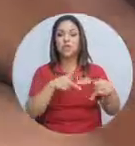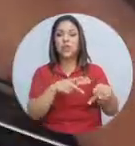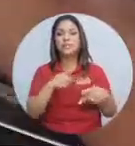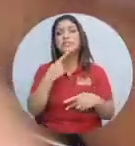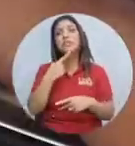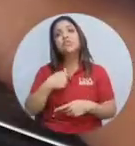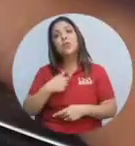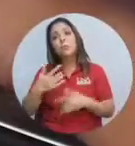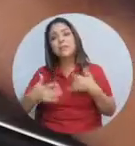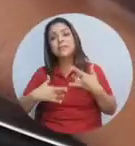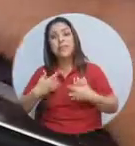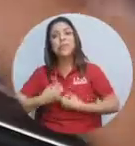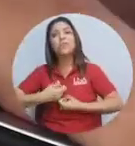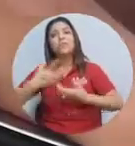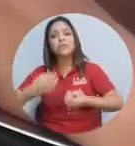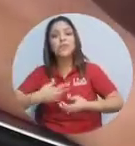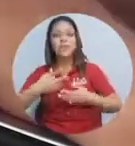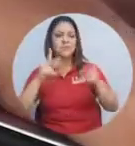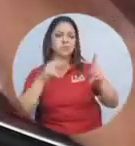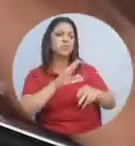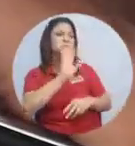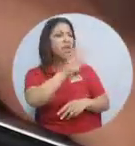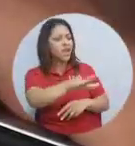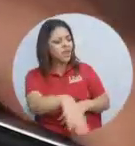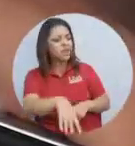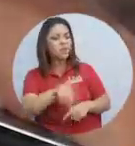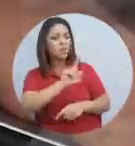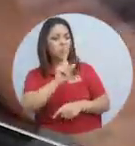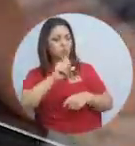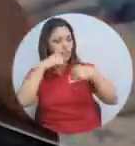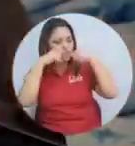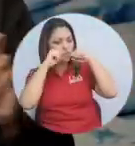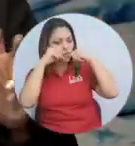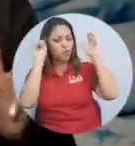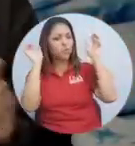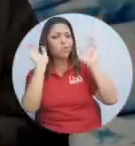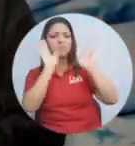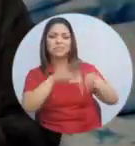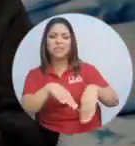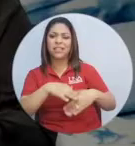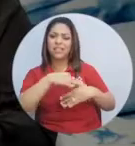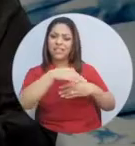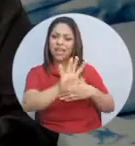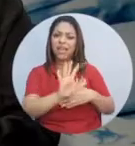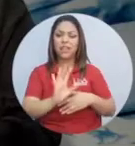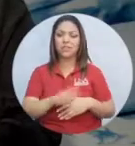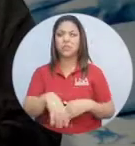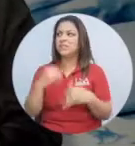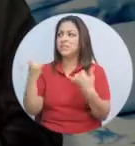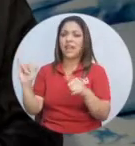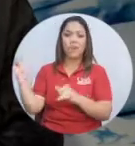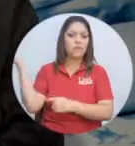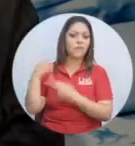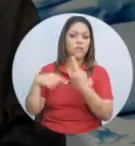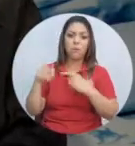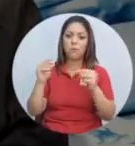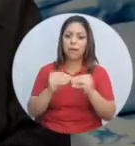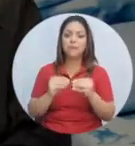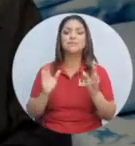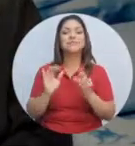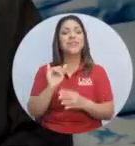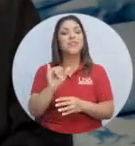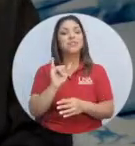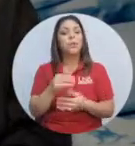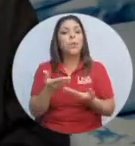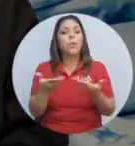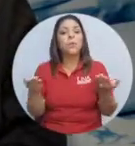los compañeros empiezan a decirle, pero ese no es nada, no seas llorona o no seas llorón, ya no está en el colegio, ¿verdad?